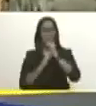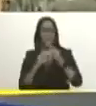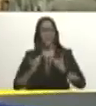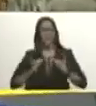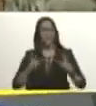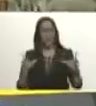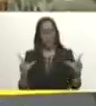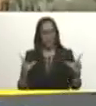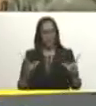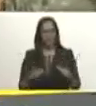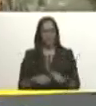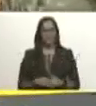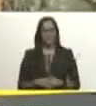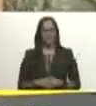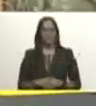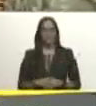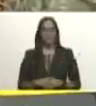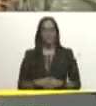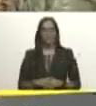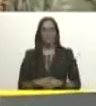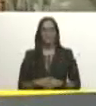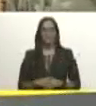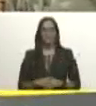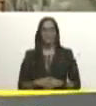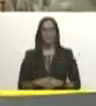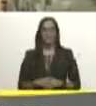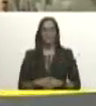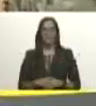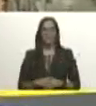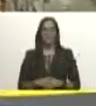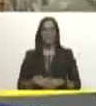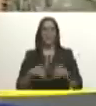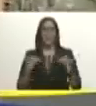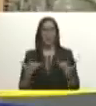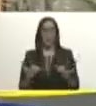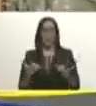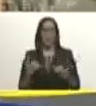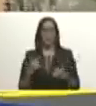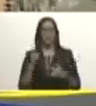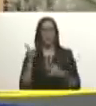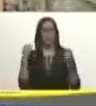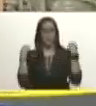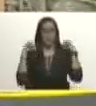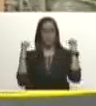terreno donde ellos van a realizar un conteo.